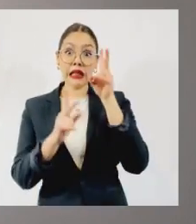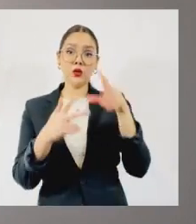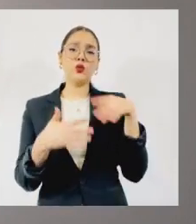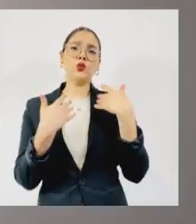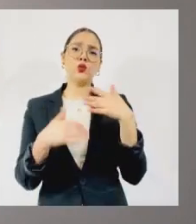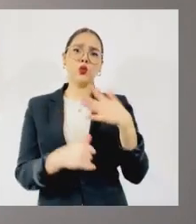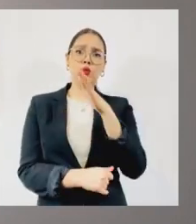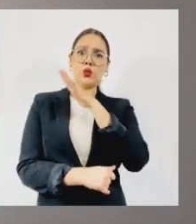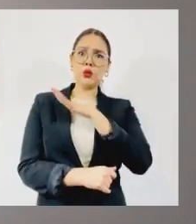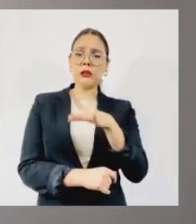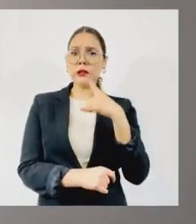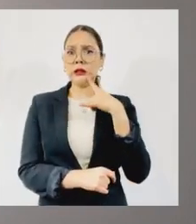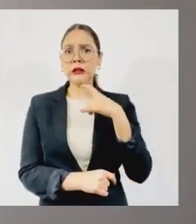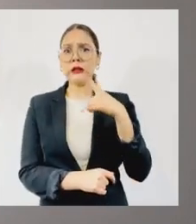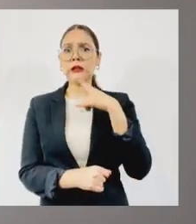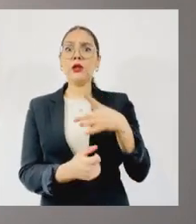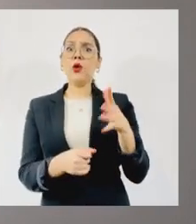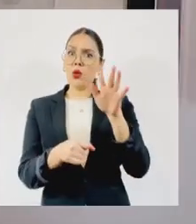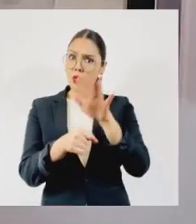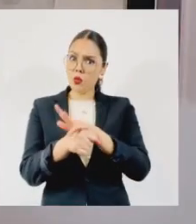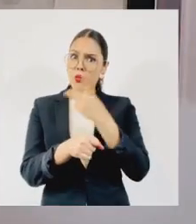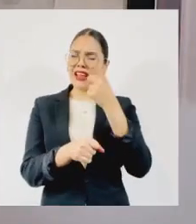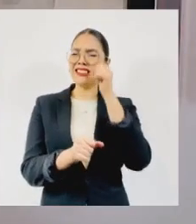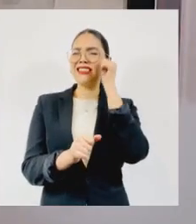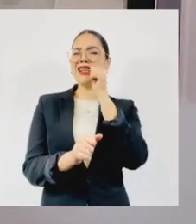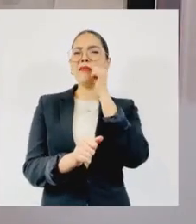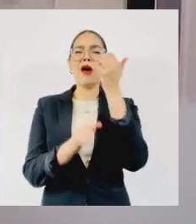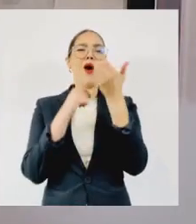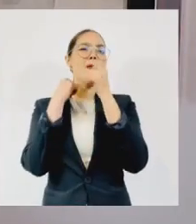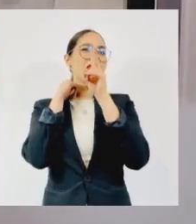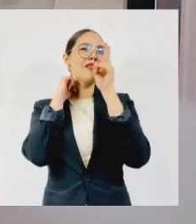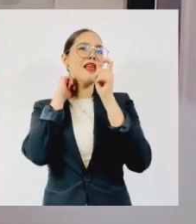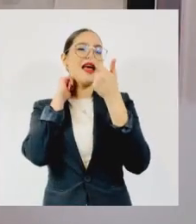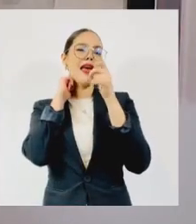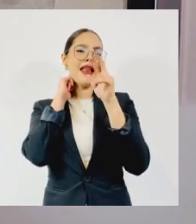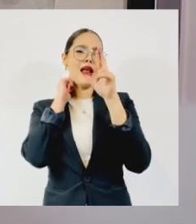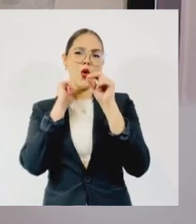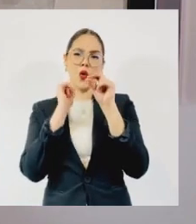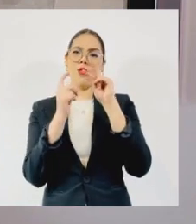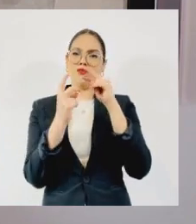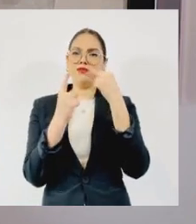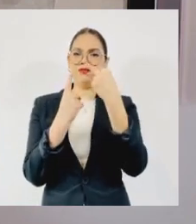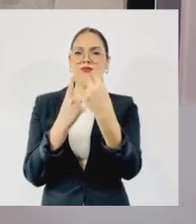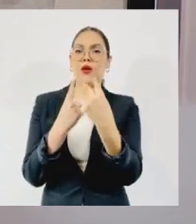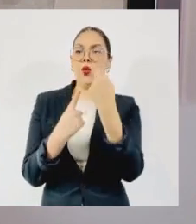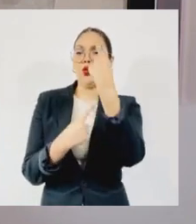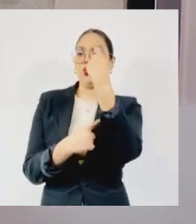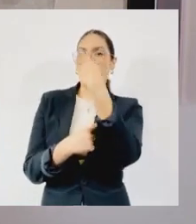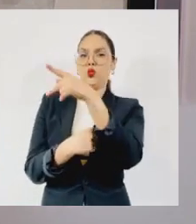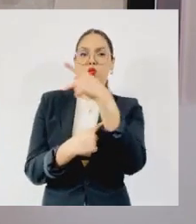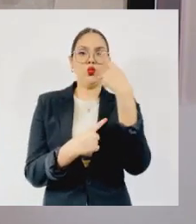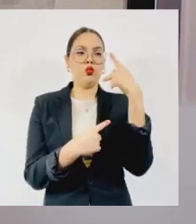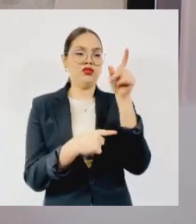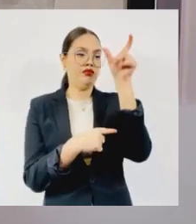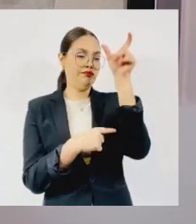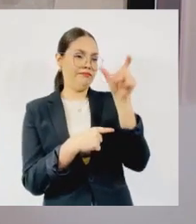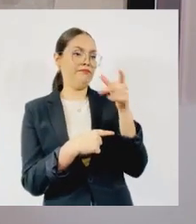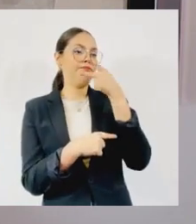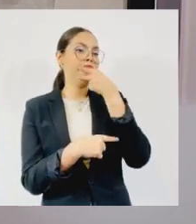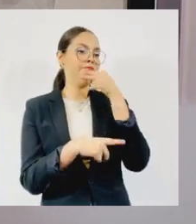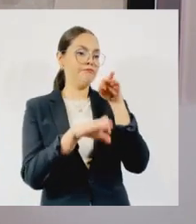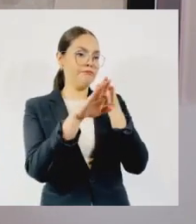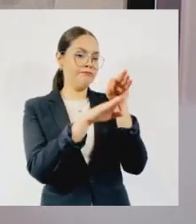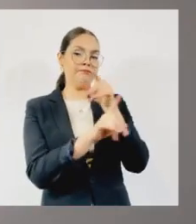sobre todo porque normalmente los estereotipos de género y los roles destinados a